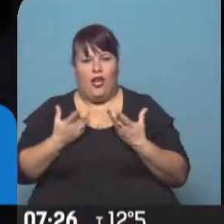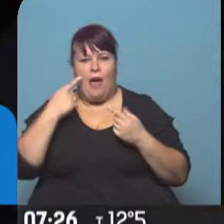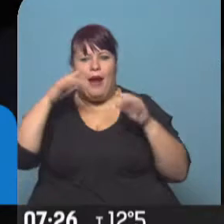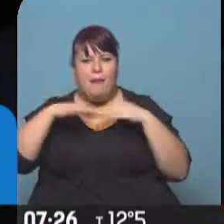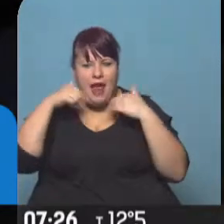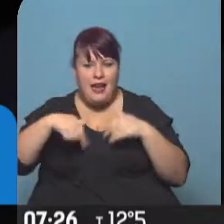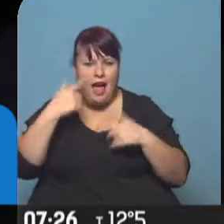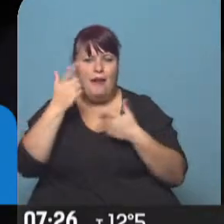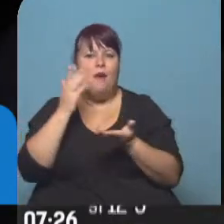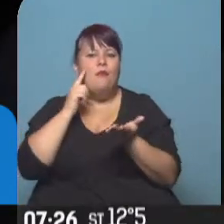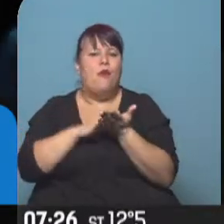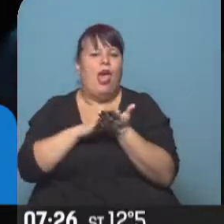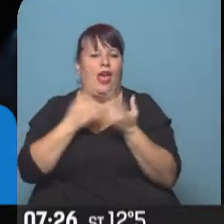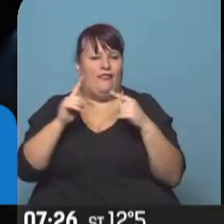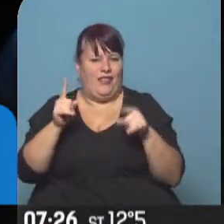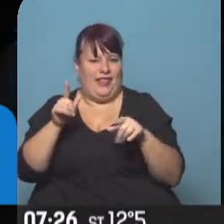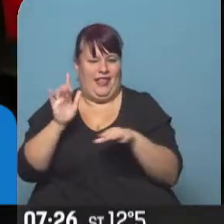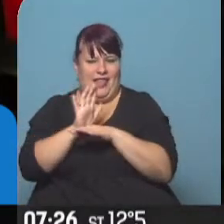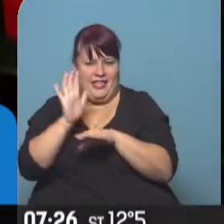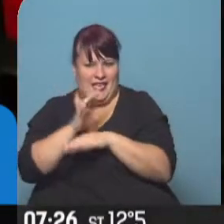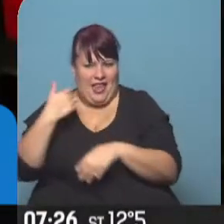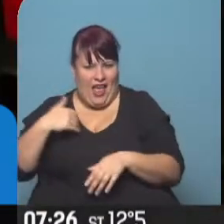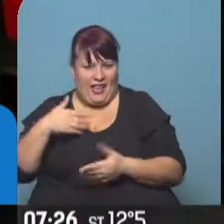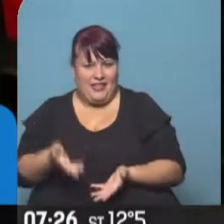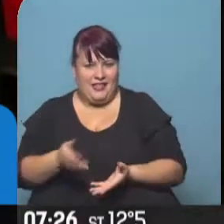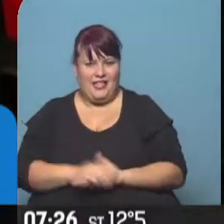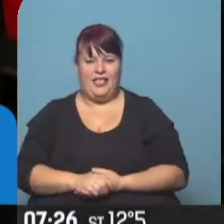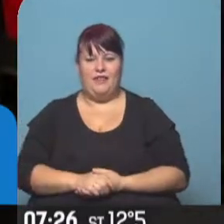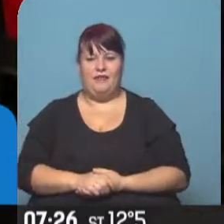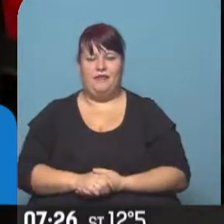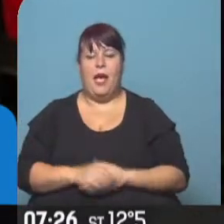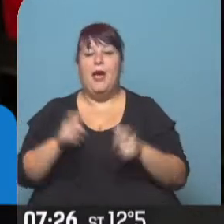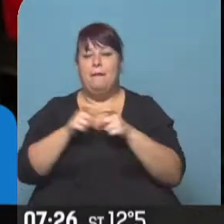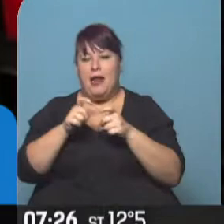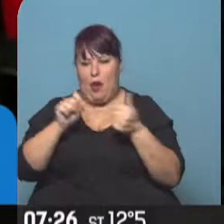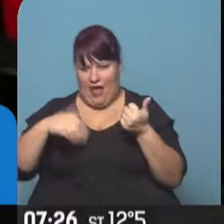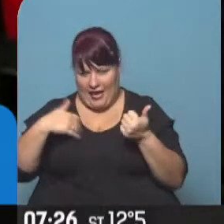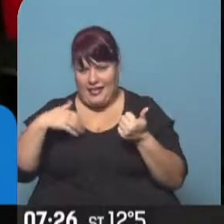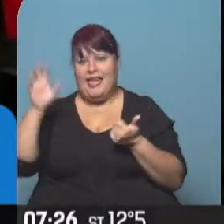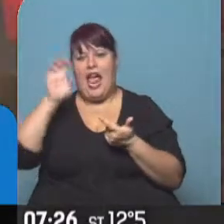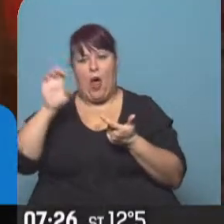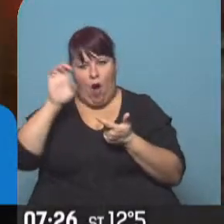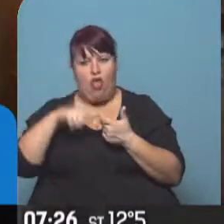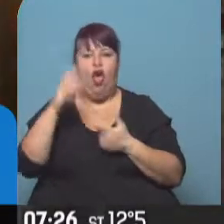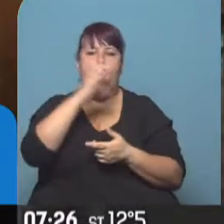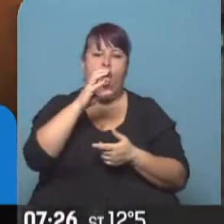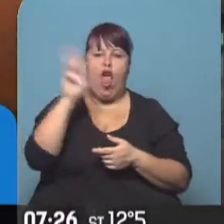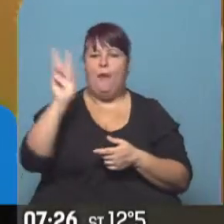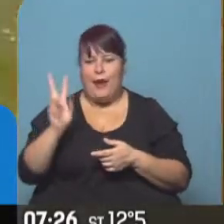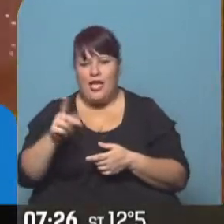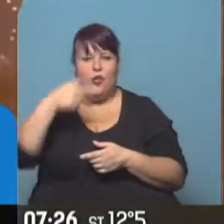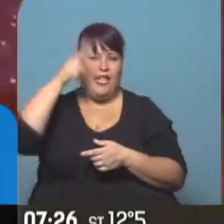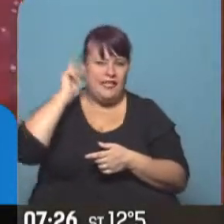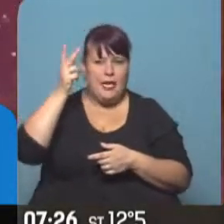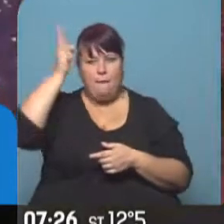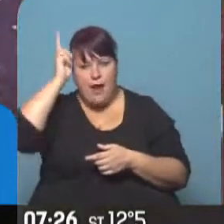venir aquí para experimentar más del cine argentino. Películas de Argentina y Ecuador, de Colombia y Venezuela, de Chile,